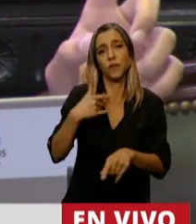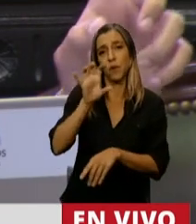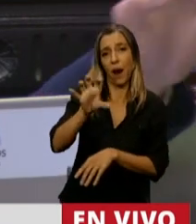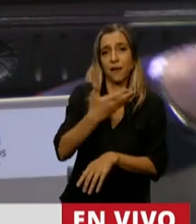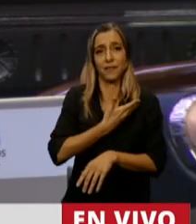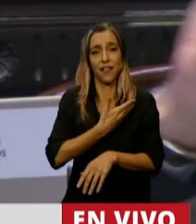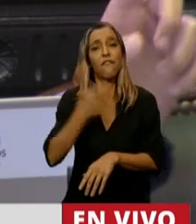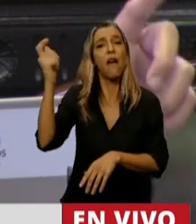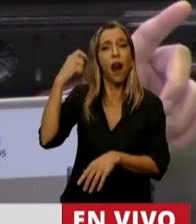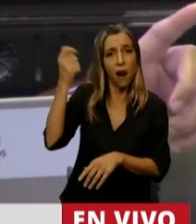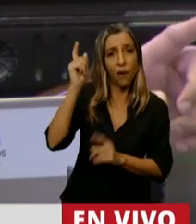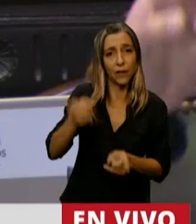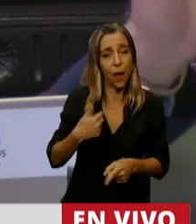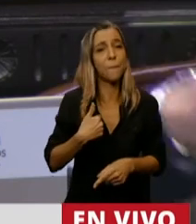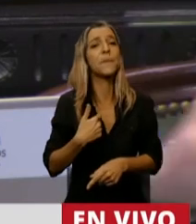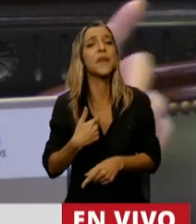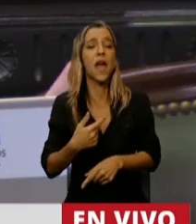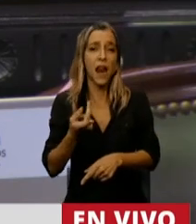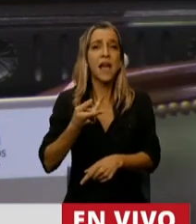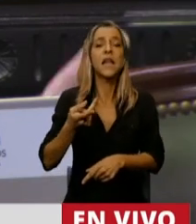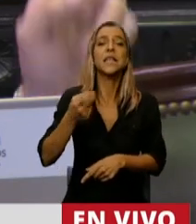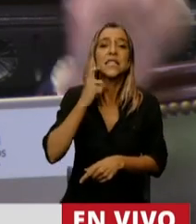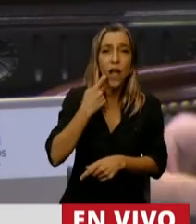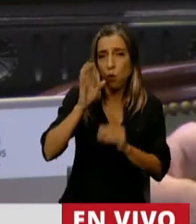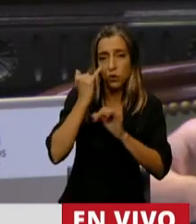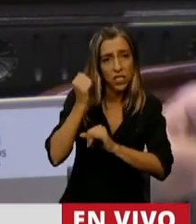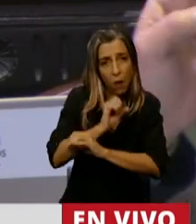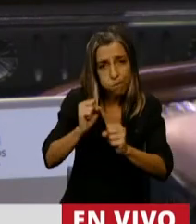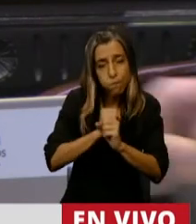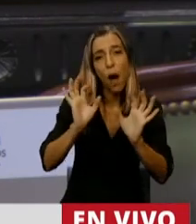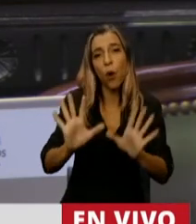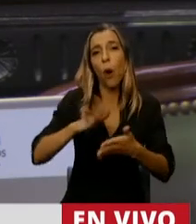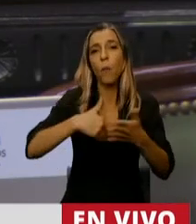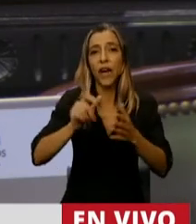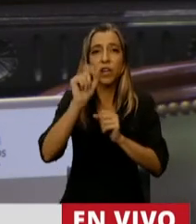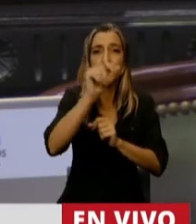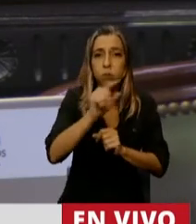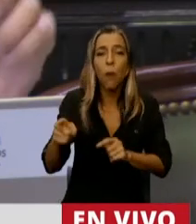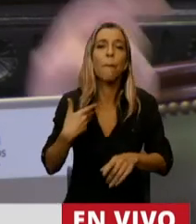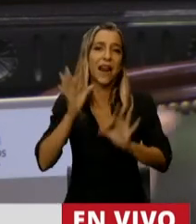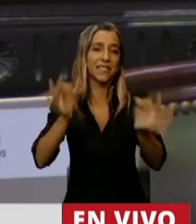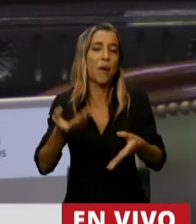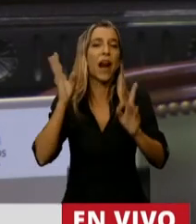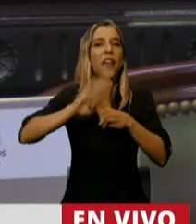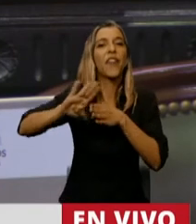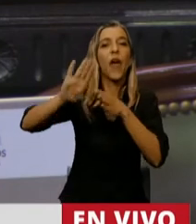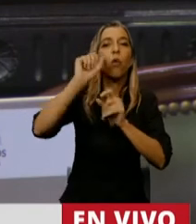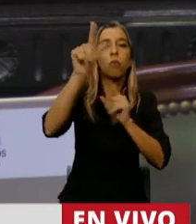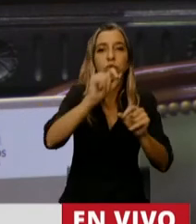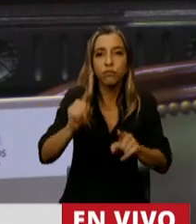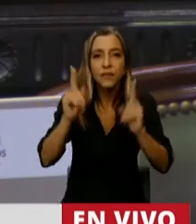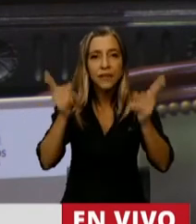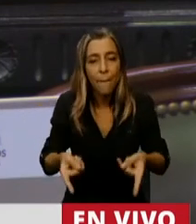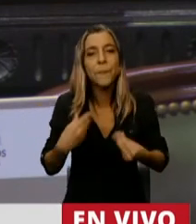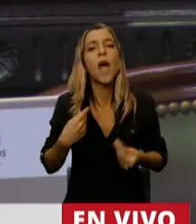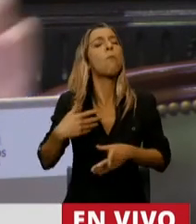Luis ya tiene sentencia definitiva, ya tiene planilla final, porque hizo, luego de tener el fallo de la Corte, la presentación en la Corte Suprema